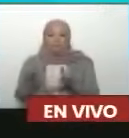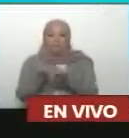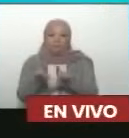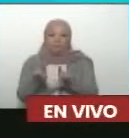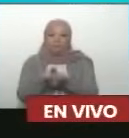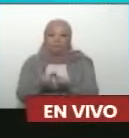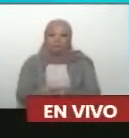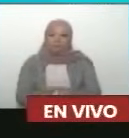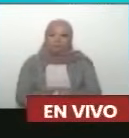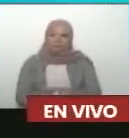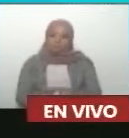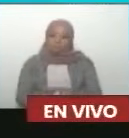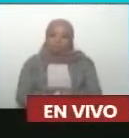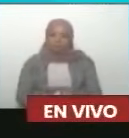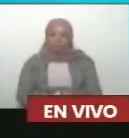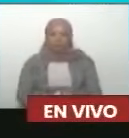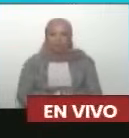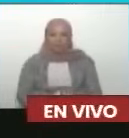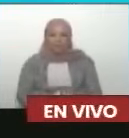Igualmente,